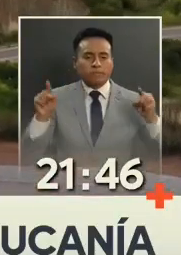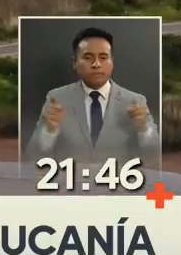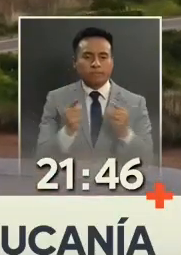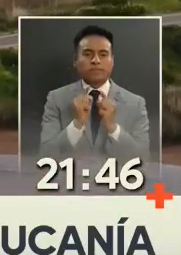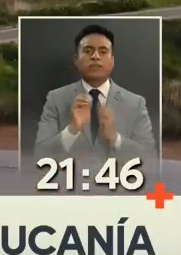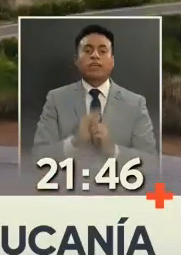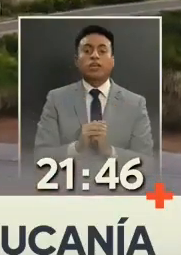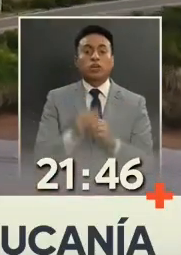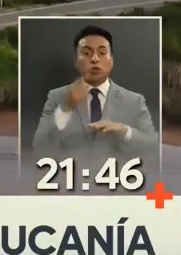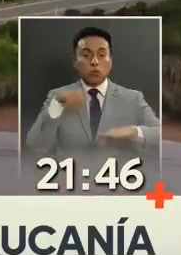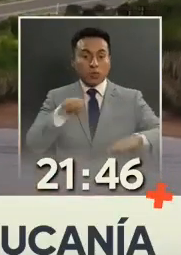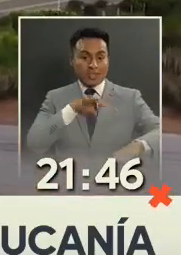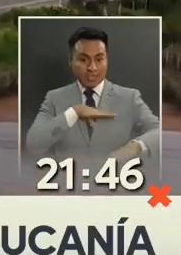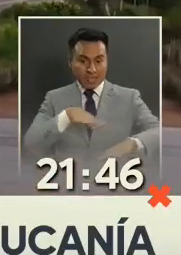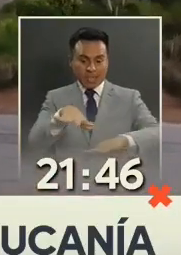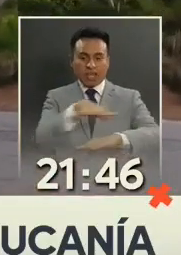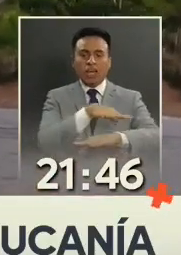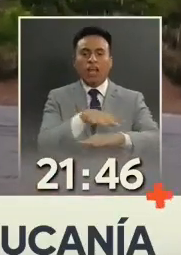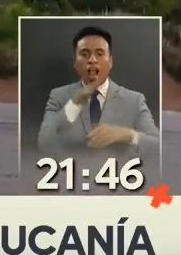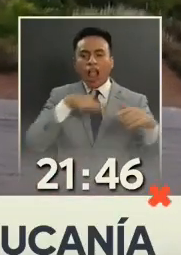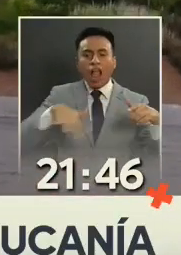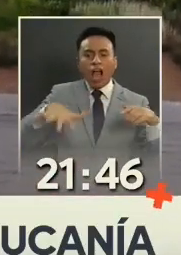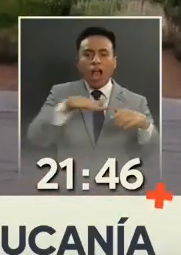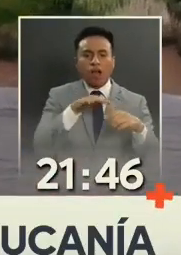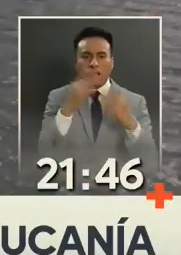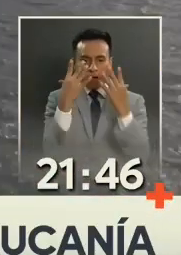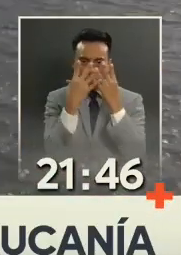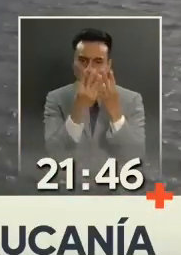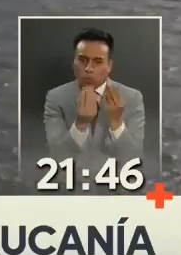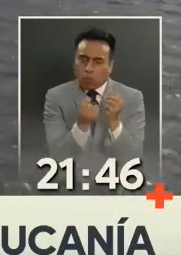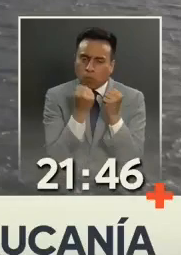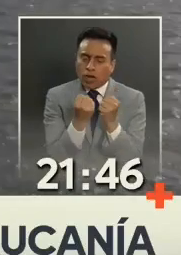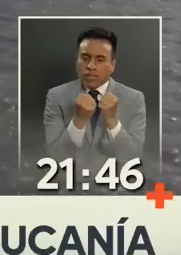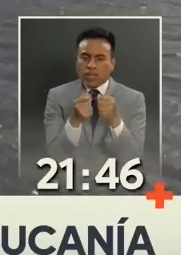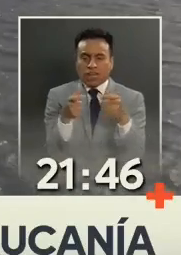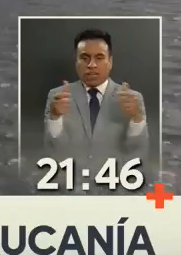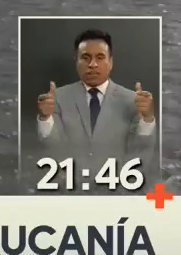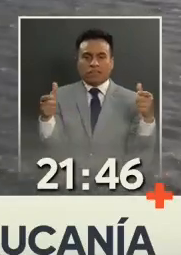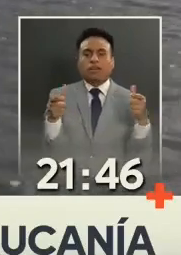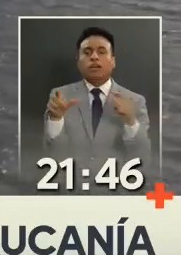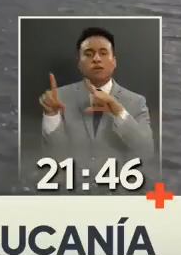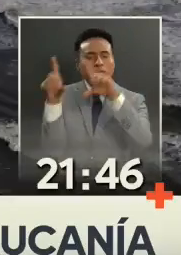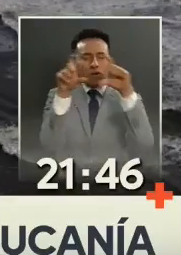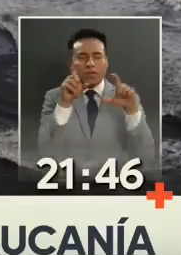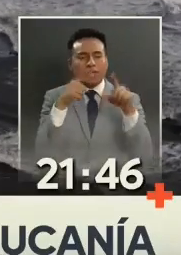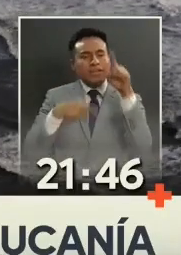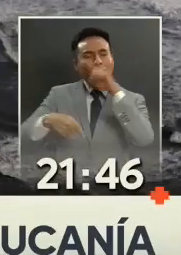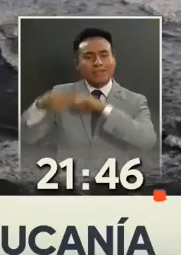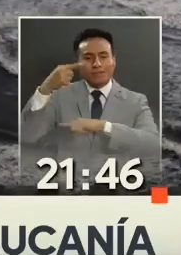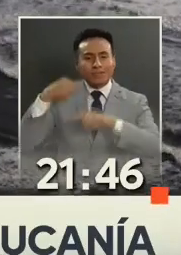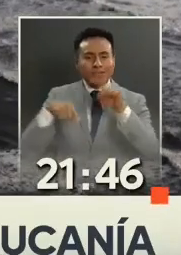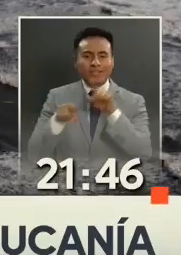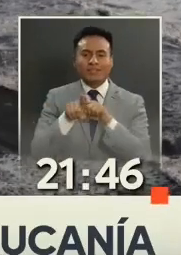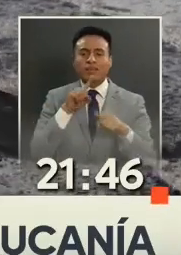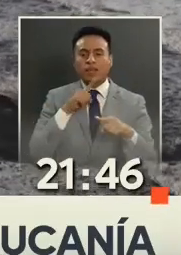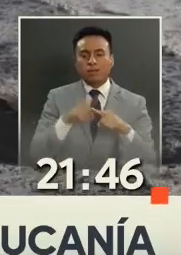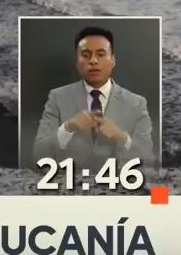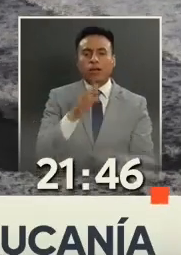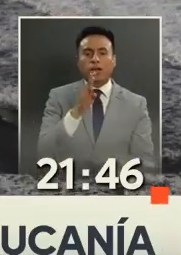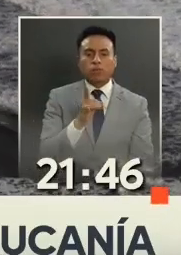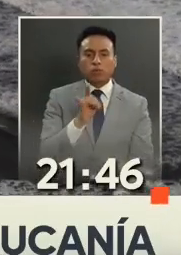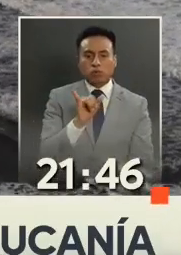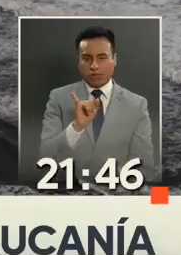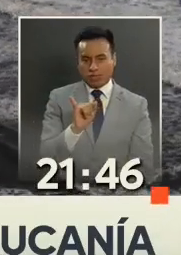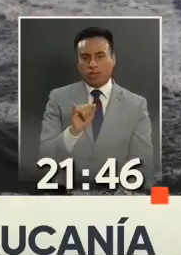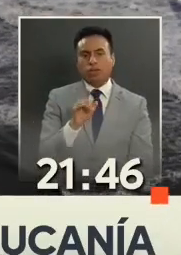En el sur de Chile hay un lago que cautiva con su grandeza, sus postales, su historia. Es el lago Budi o